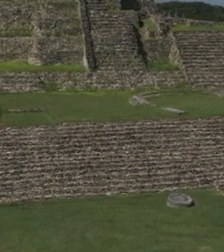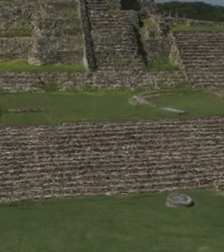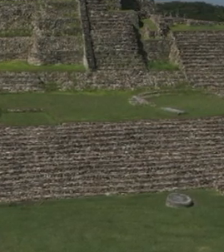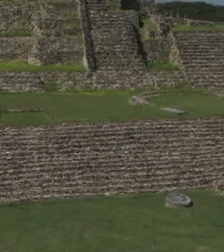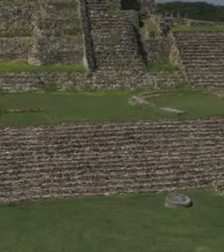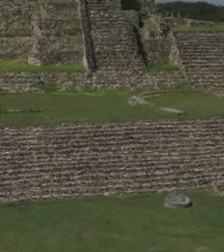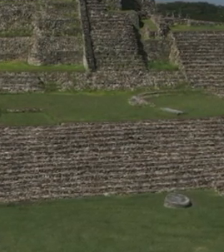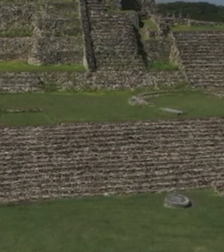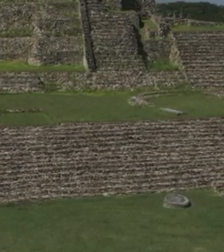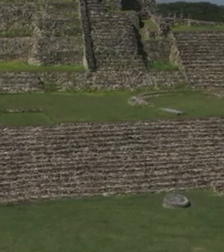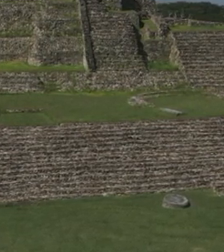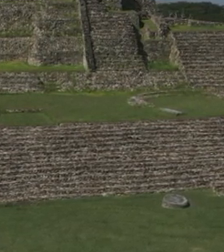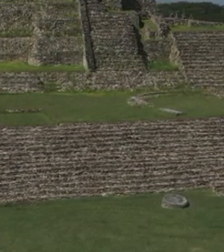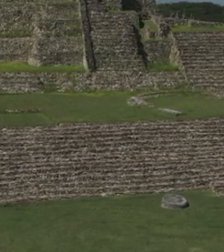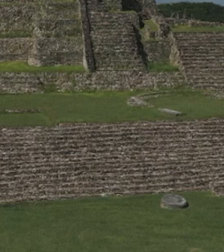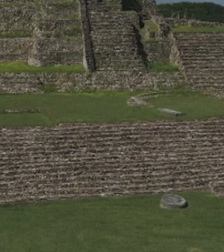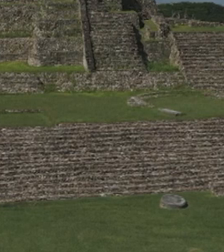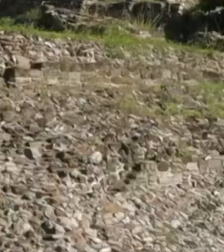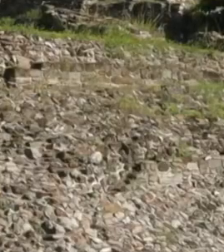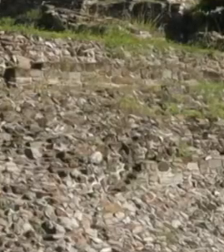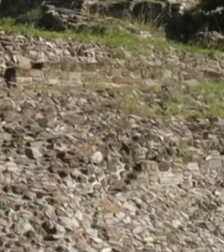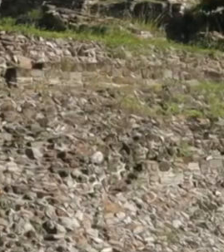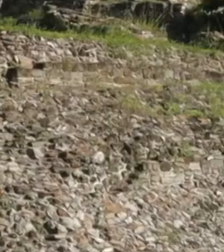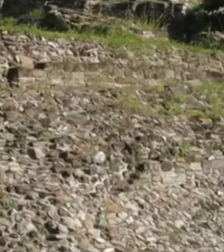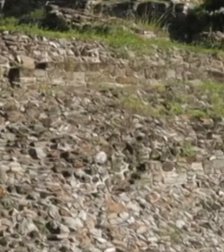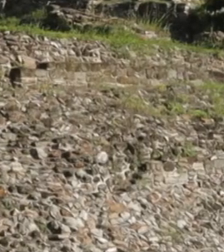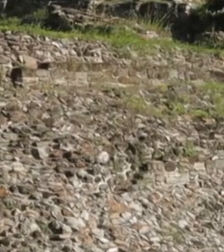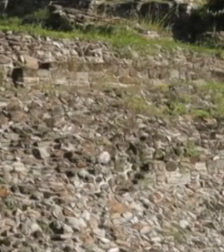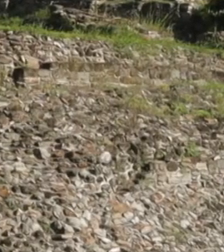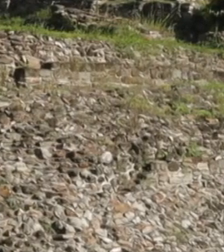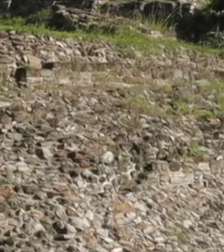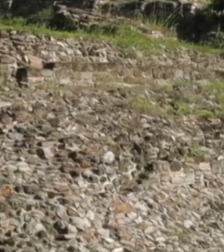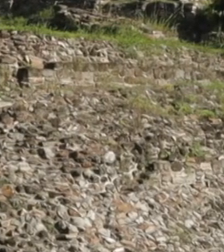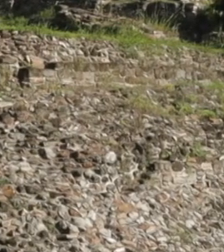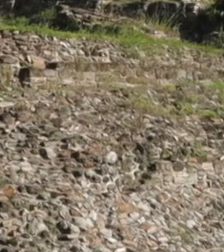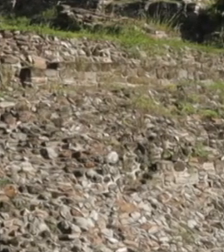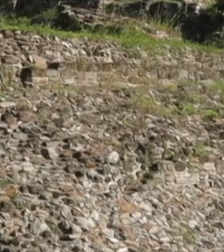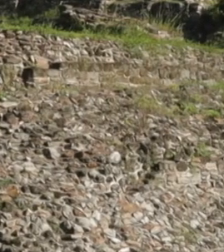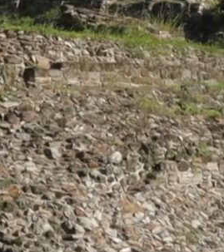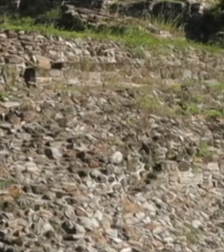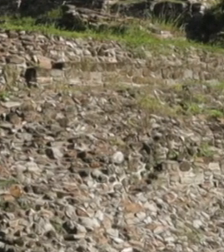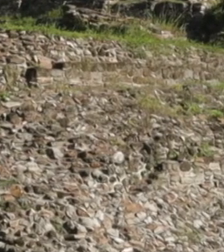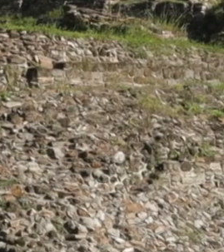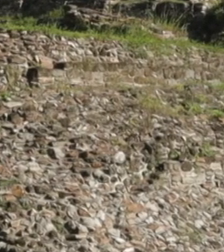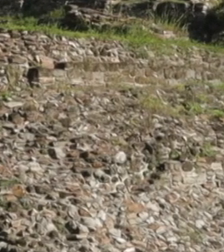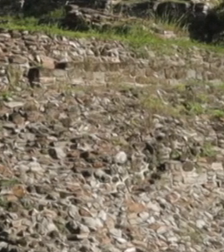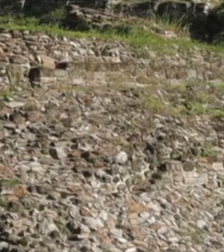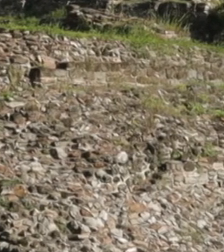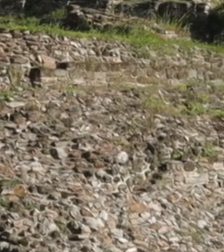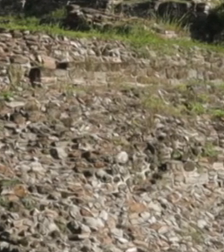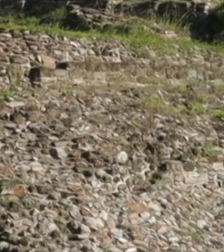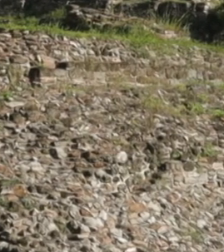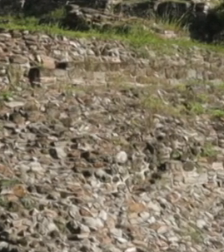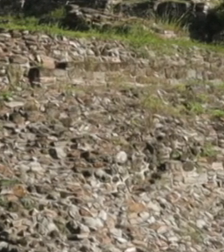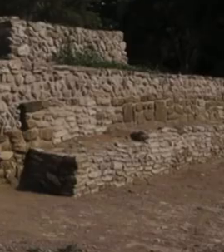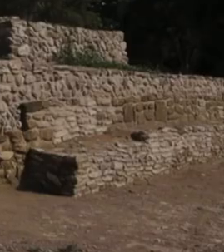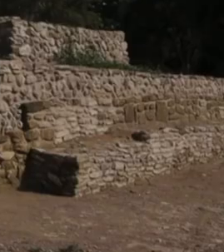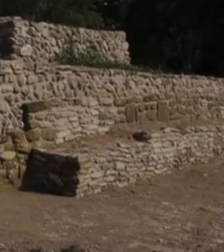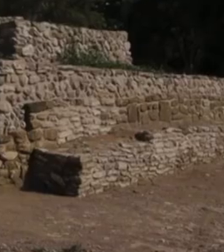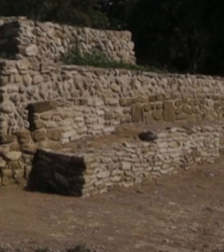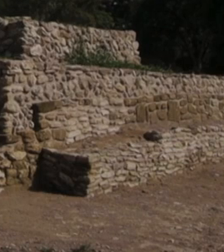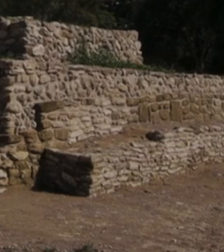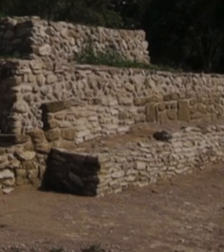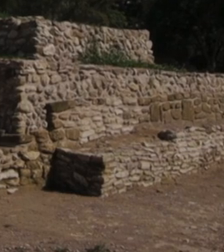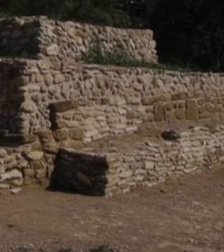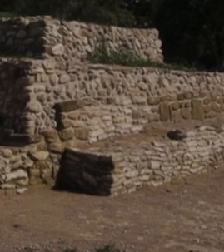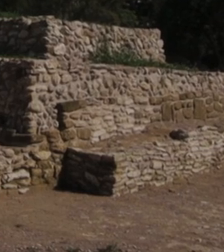programa porque quisimos concentrar los esfuerzos y aprovechar de mejor manera el recurso. Pero también, por ejemplo,